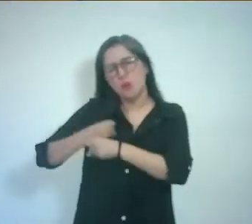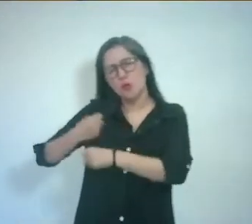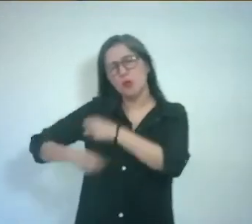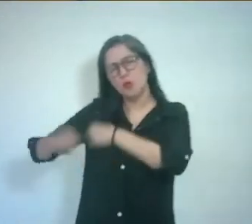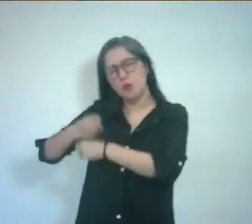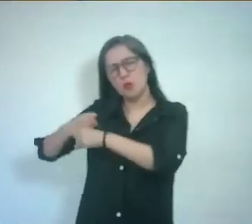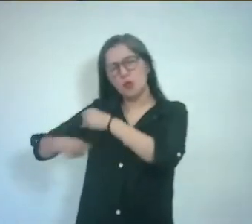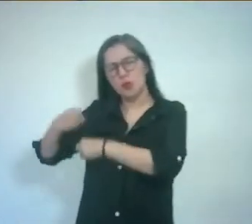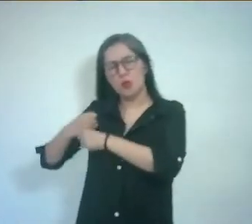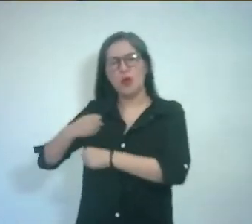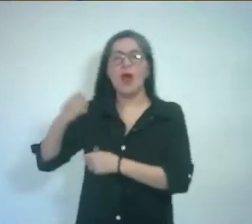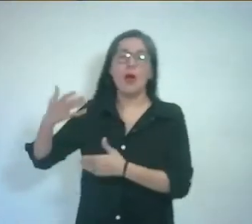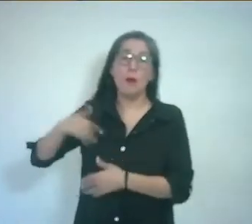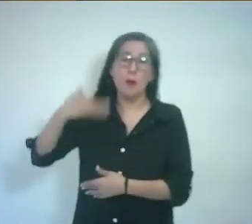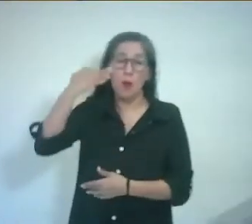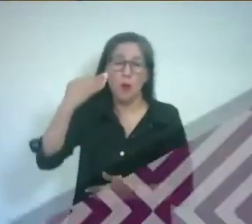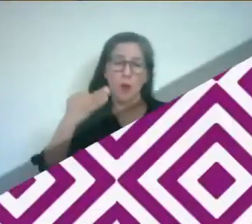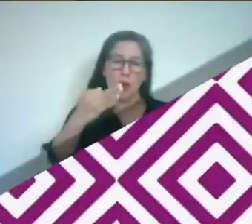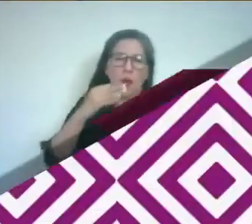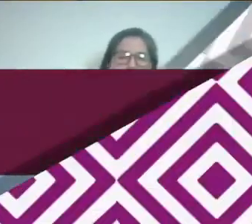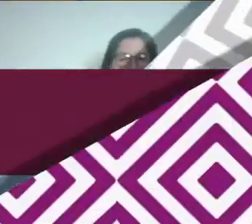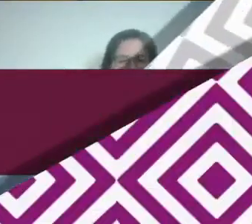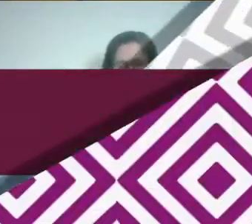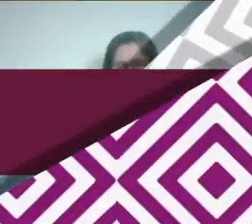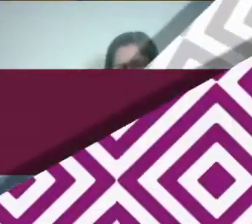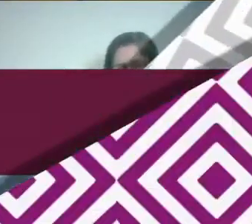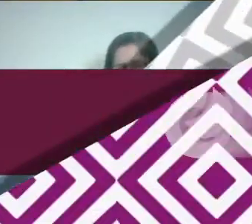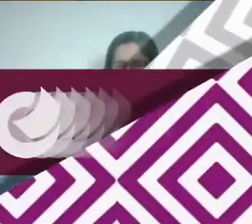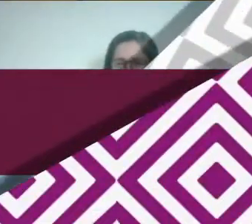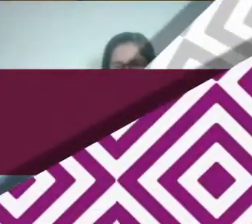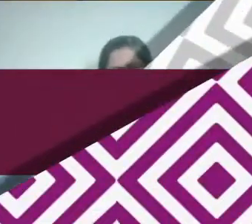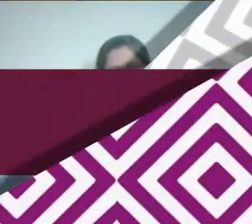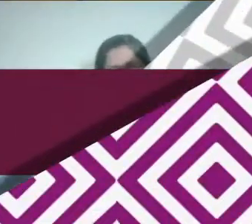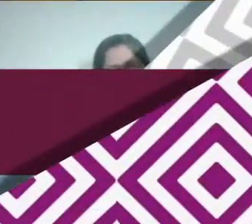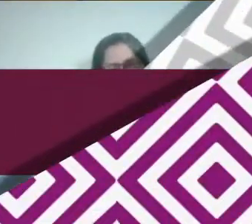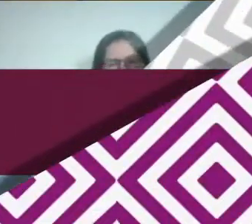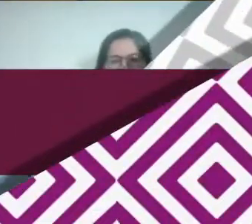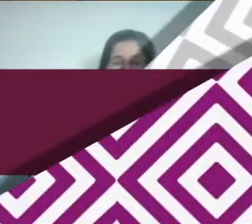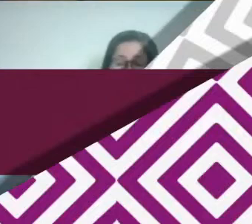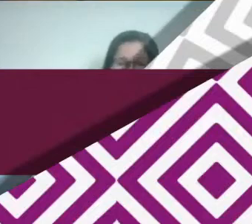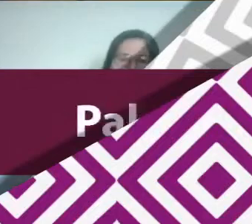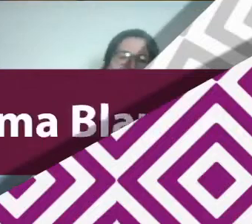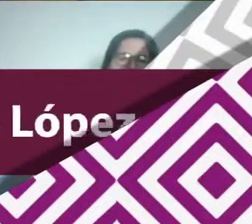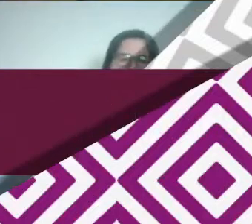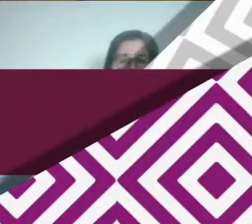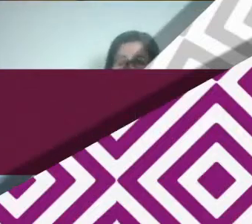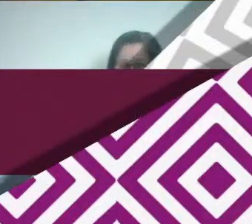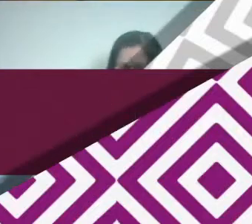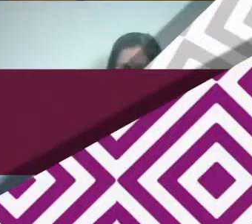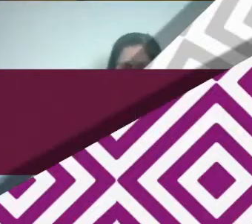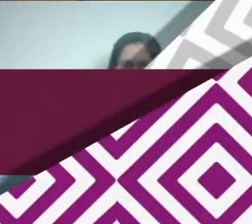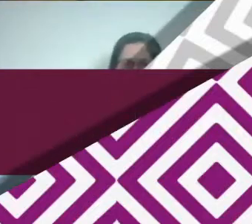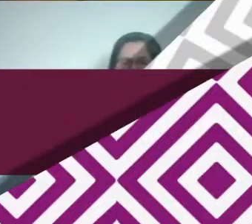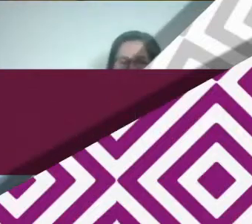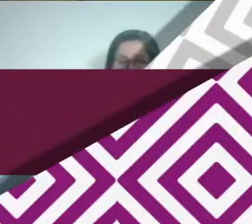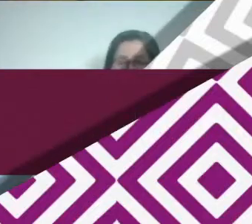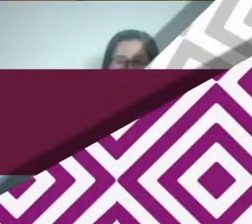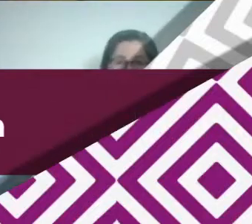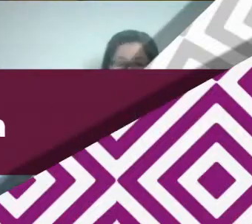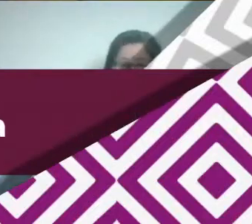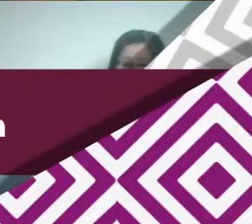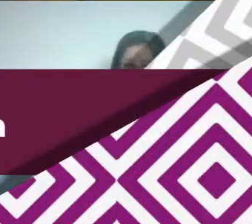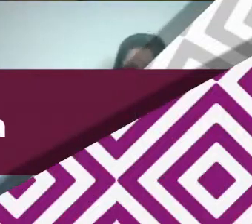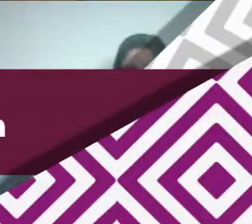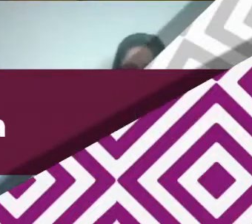otras mujeres que han allanado el camino para que las mujeres y todas las personas pudieran votar en este día